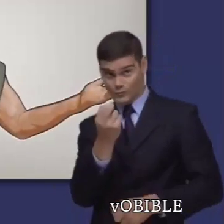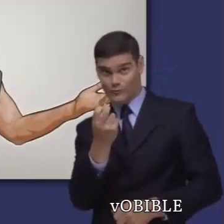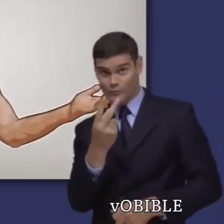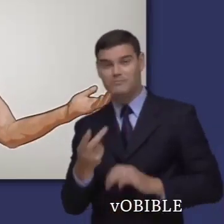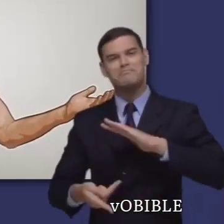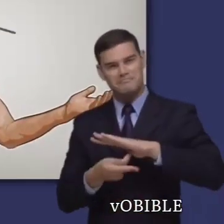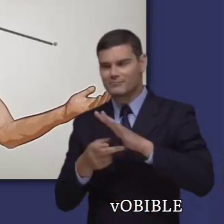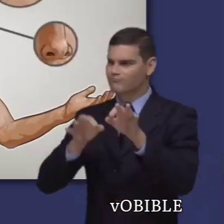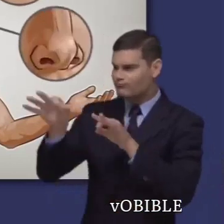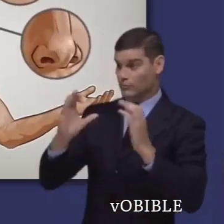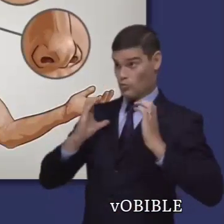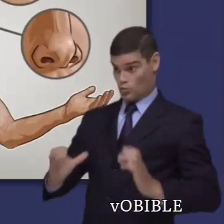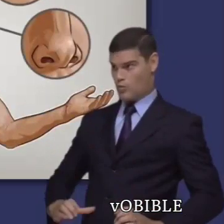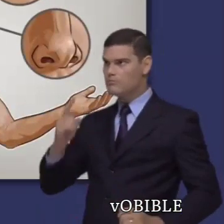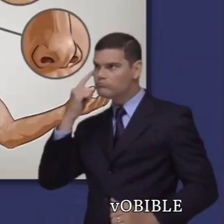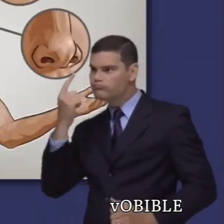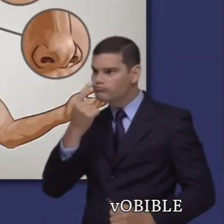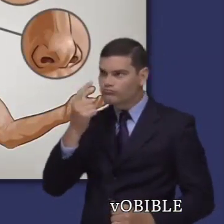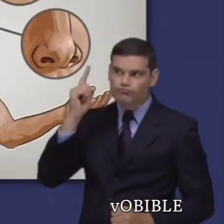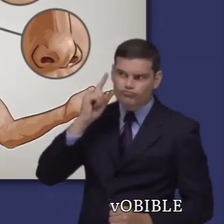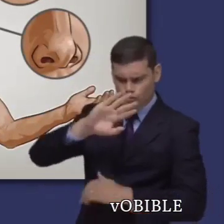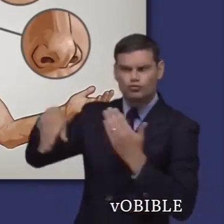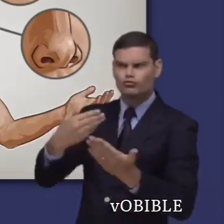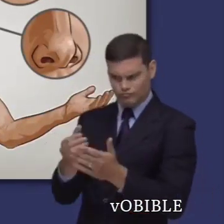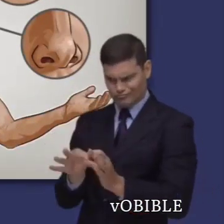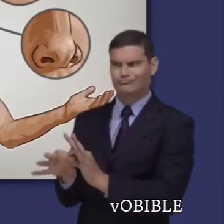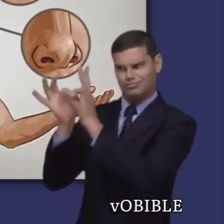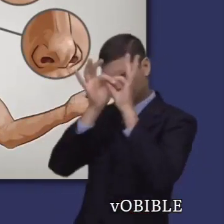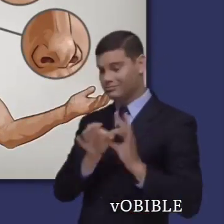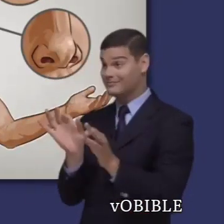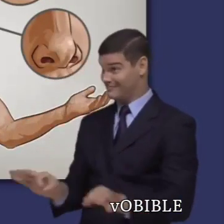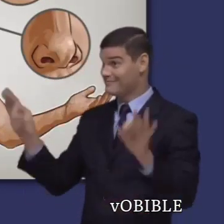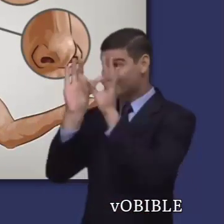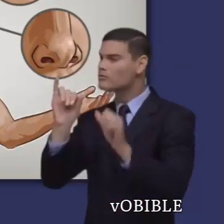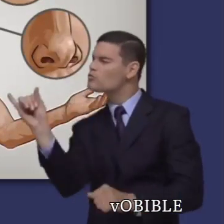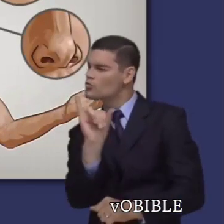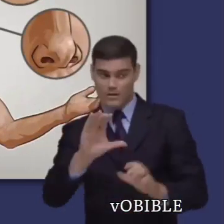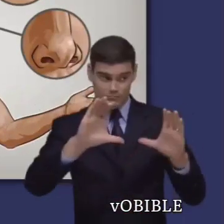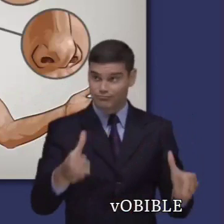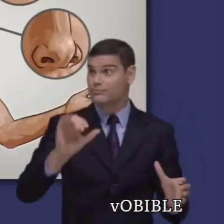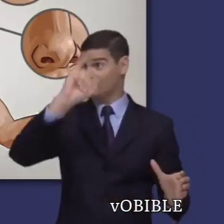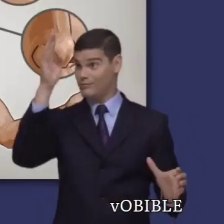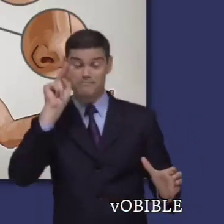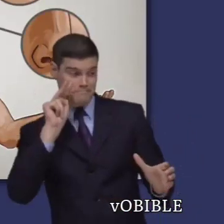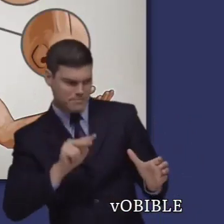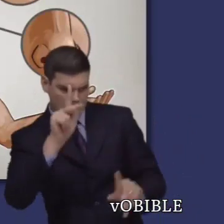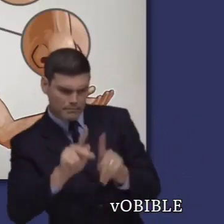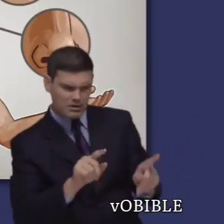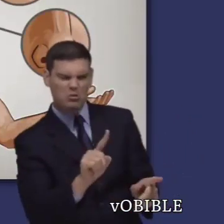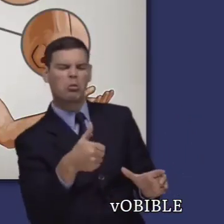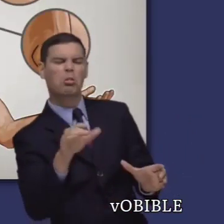Pablo compara a la congregación con el cuerpo humano para explicar que todos sus miembros son importantes. Jehová se alegra